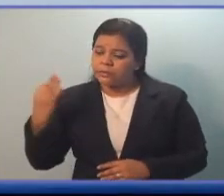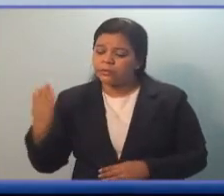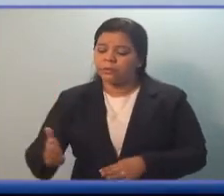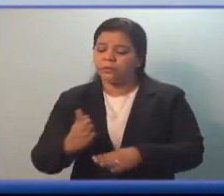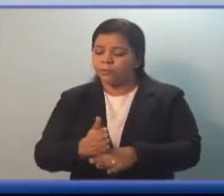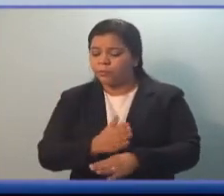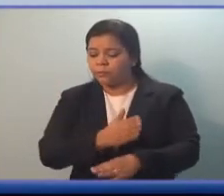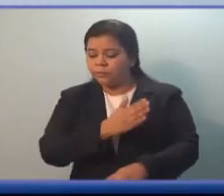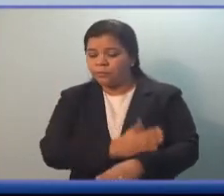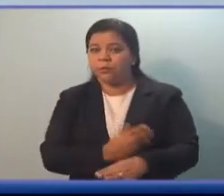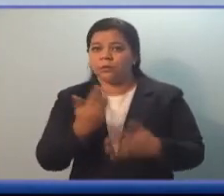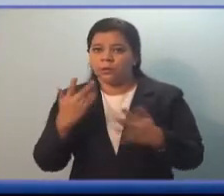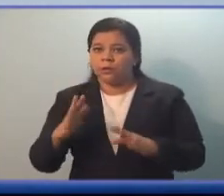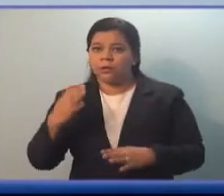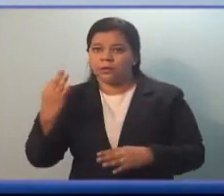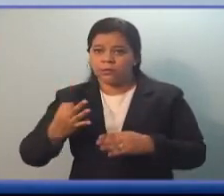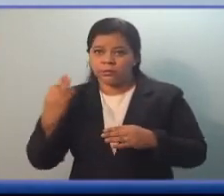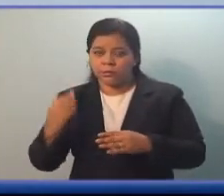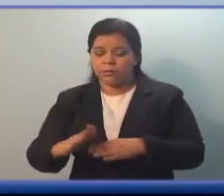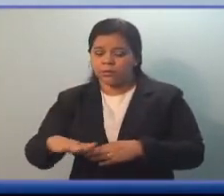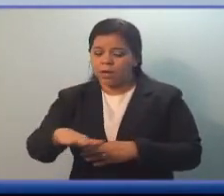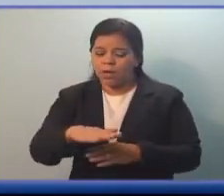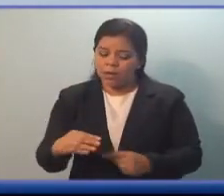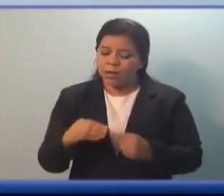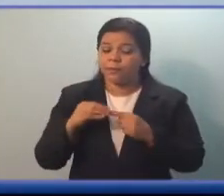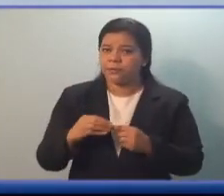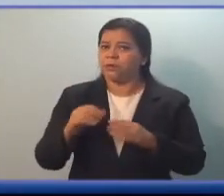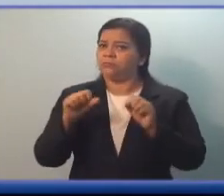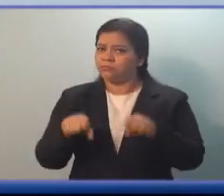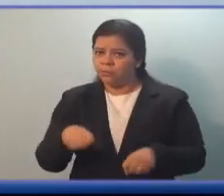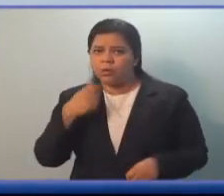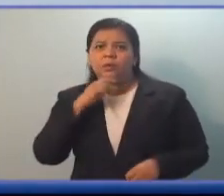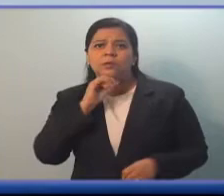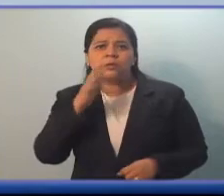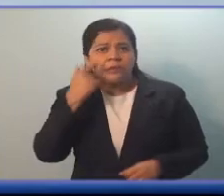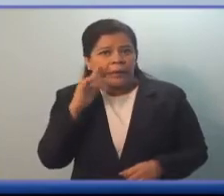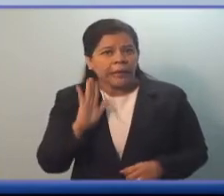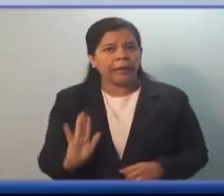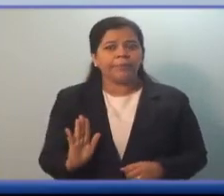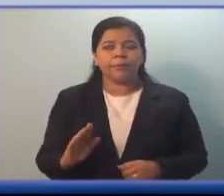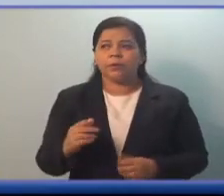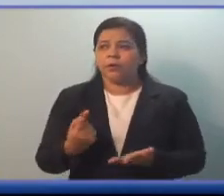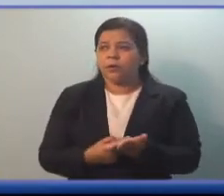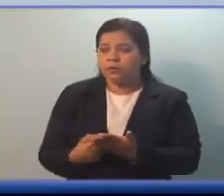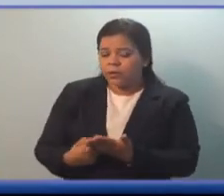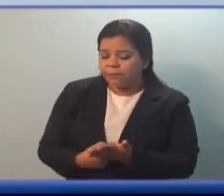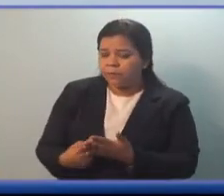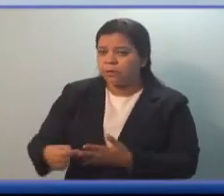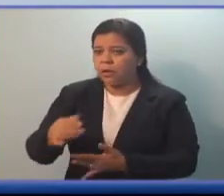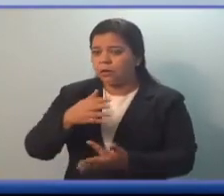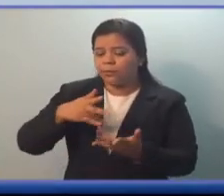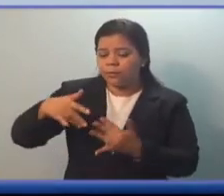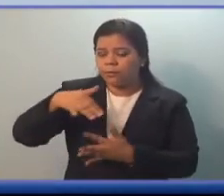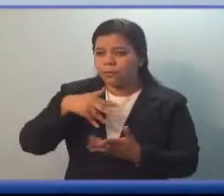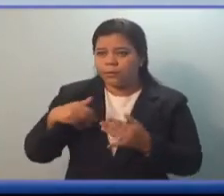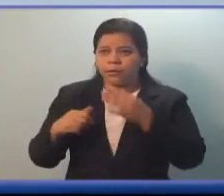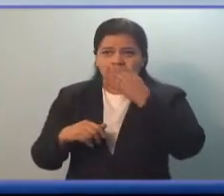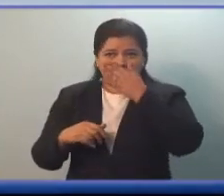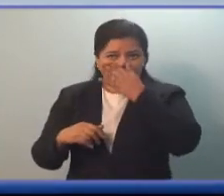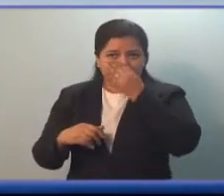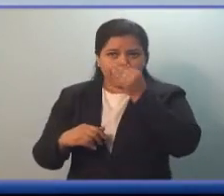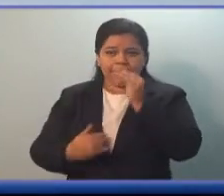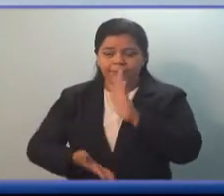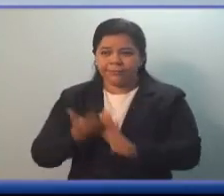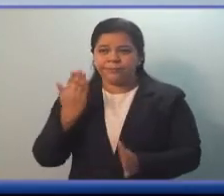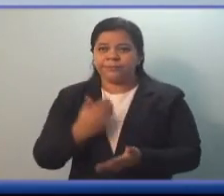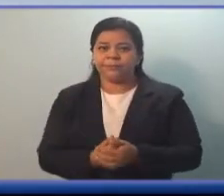que haya jurisdicciones especializadas. Puedo hablar, por ejemplo, el tema de tribunales de medio ambiente, tribunales que tienen